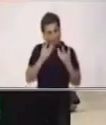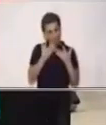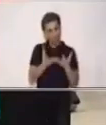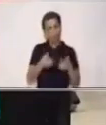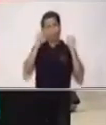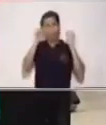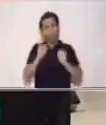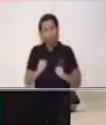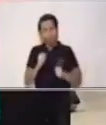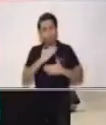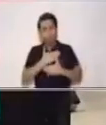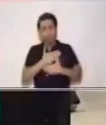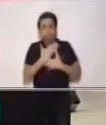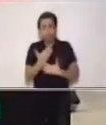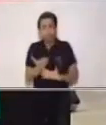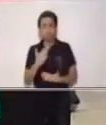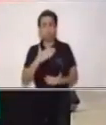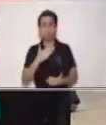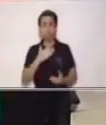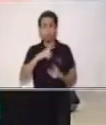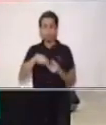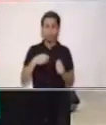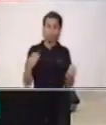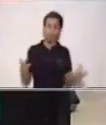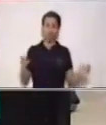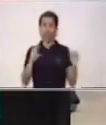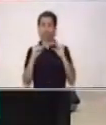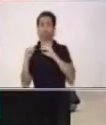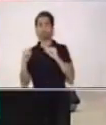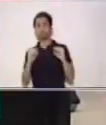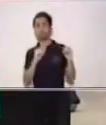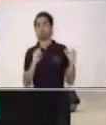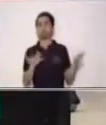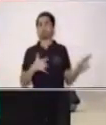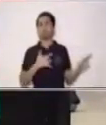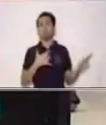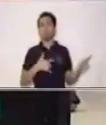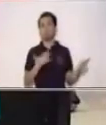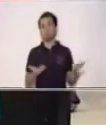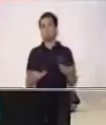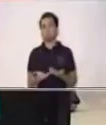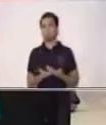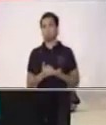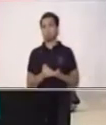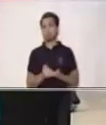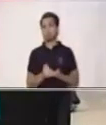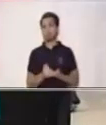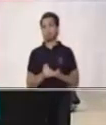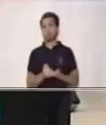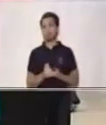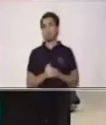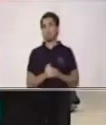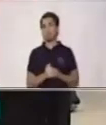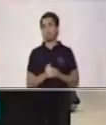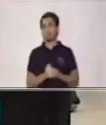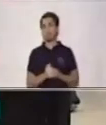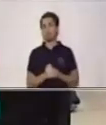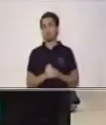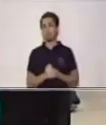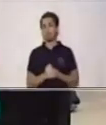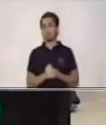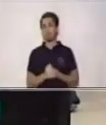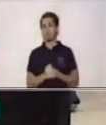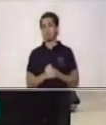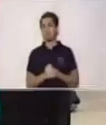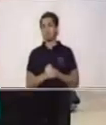la confianza con los miembros de nuestra familia de expresar lo que sentimos, ¿verdad? Entonces, esto